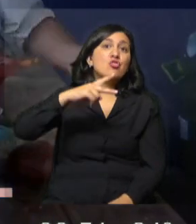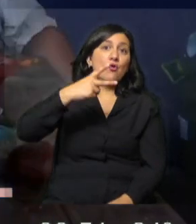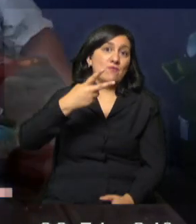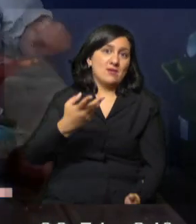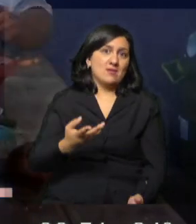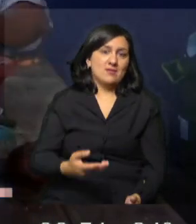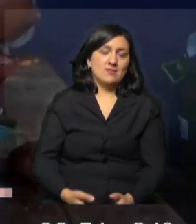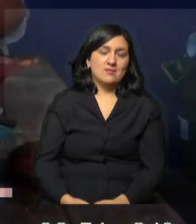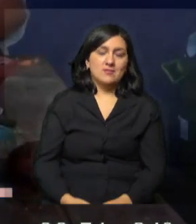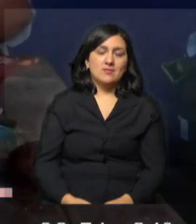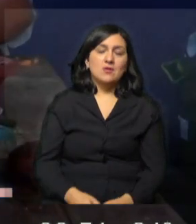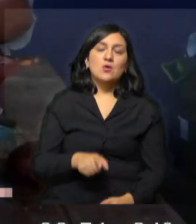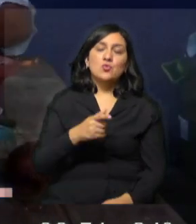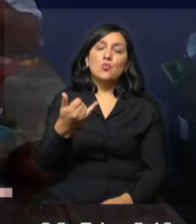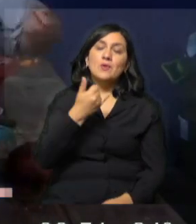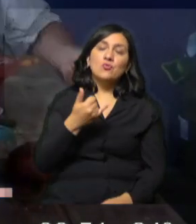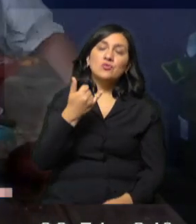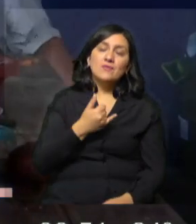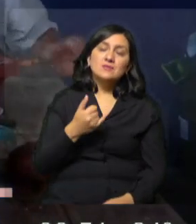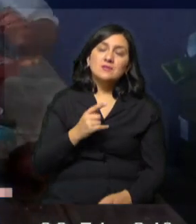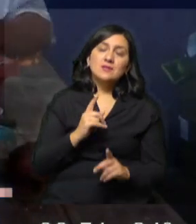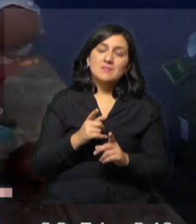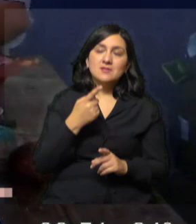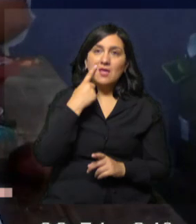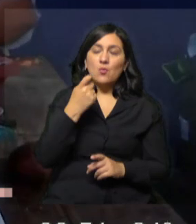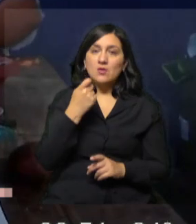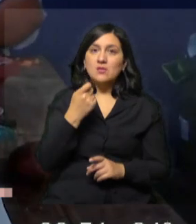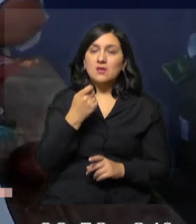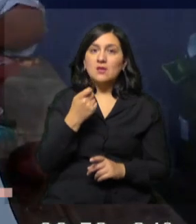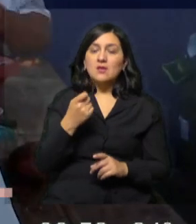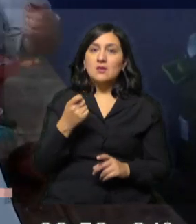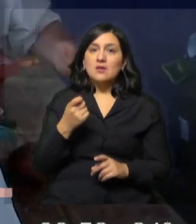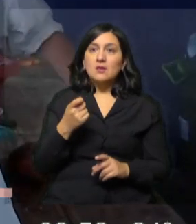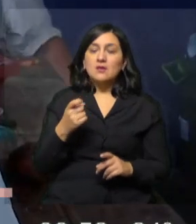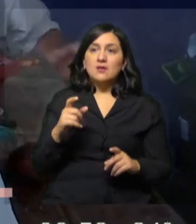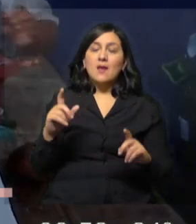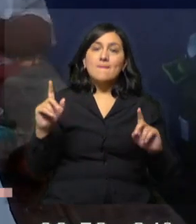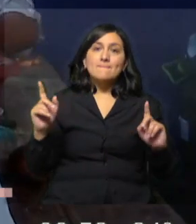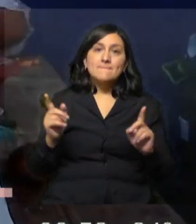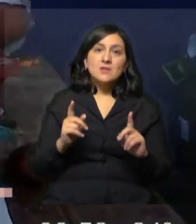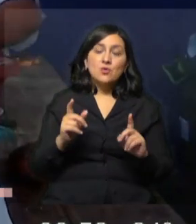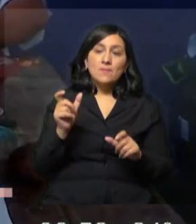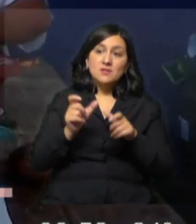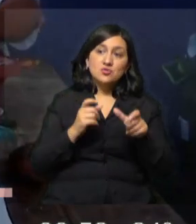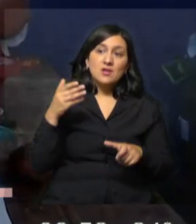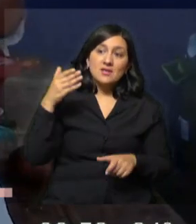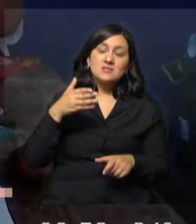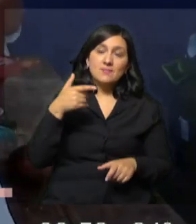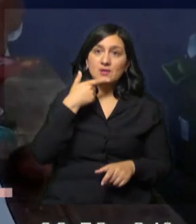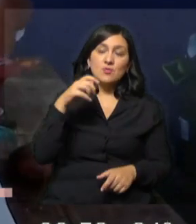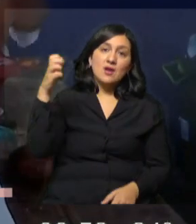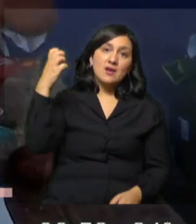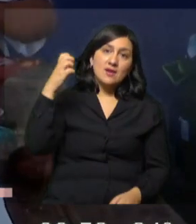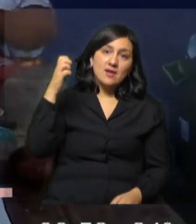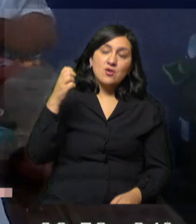10 días. Vos me contabas también que se percibe cada vez menos la baja en las personas que asisten aquí a esta iniciativa en el mes de enero, que sale